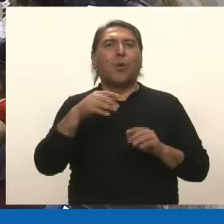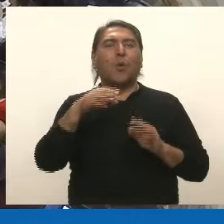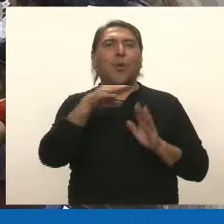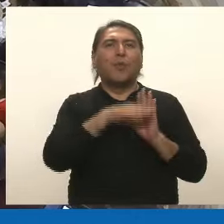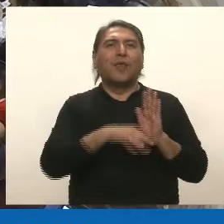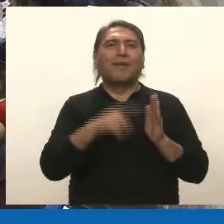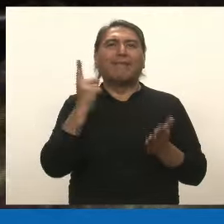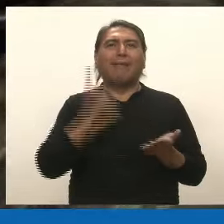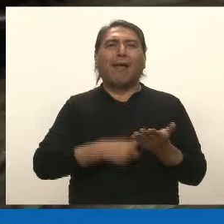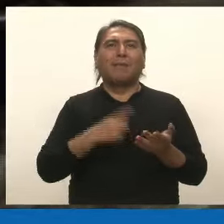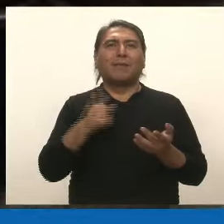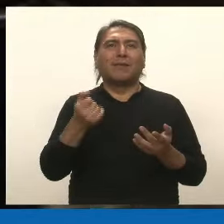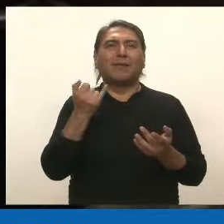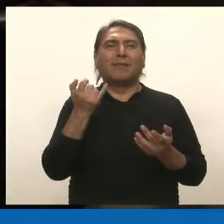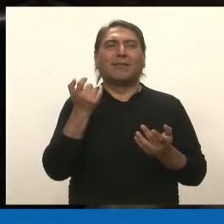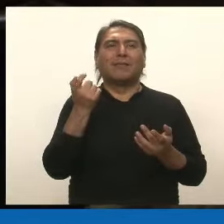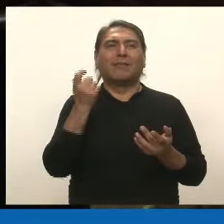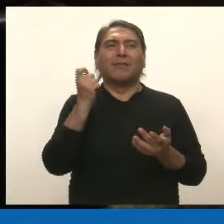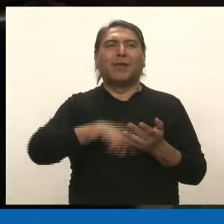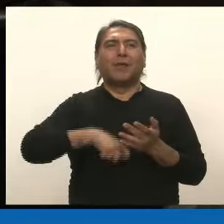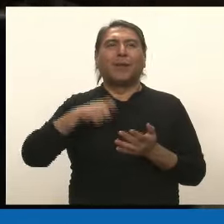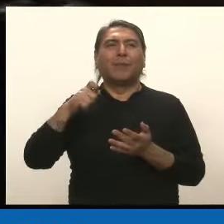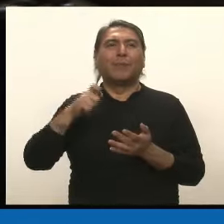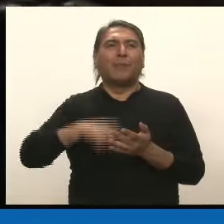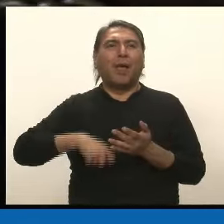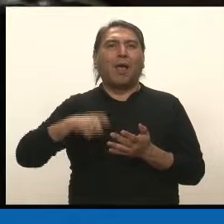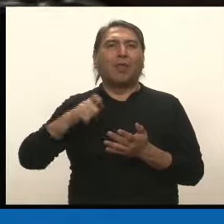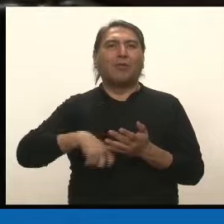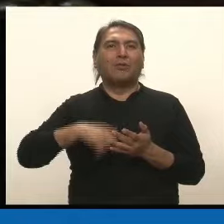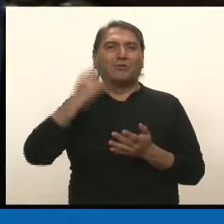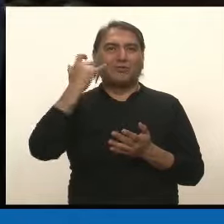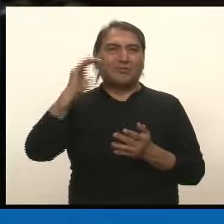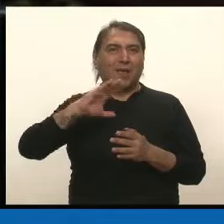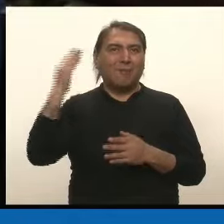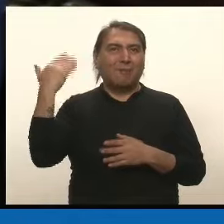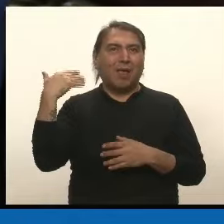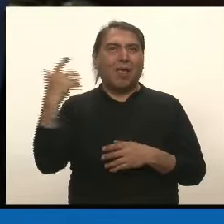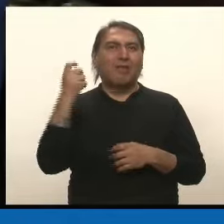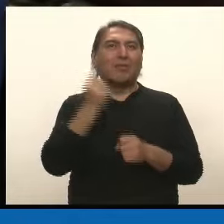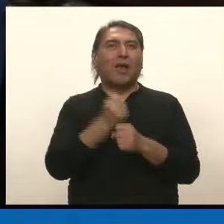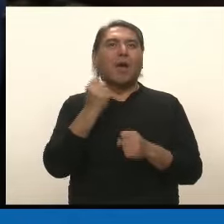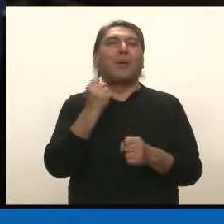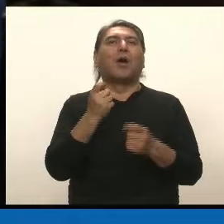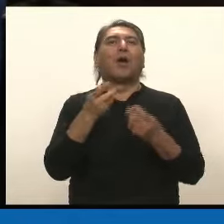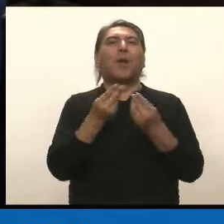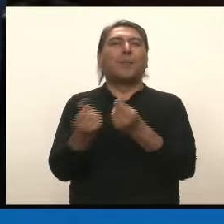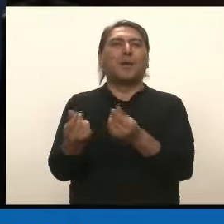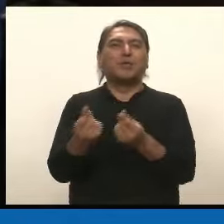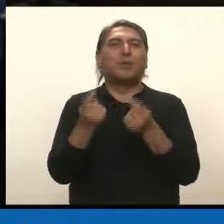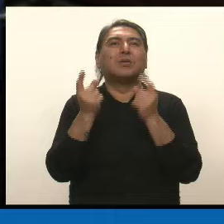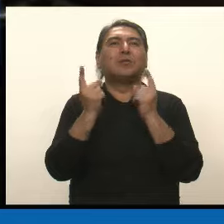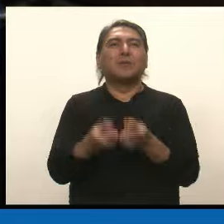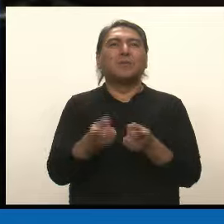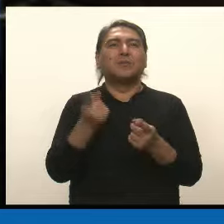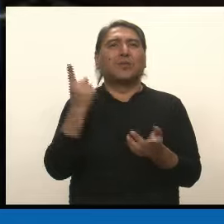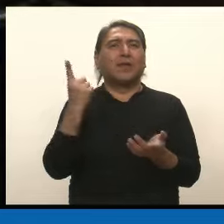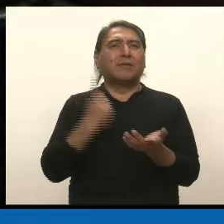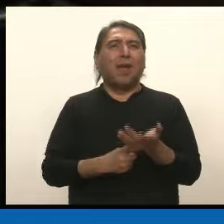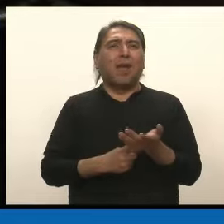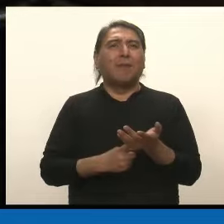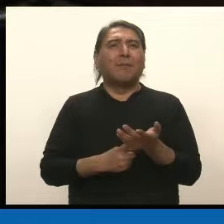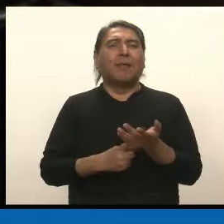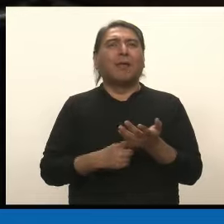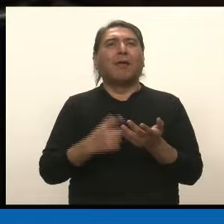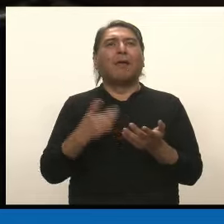minoría firmado en el plenario de trabajo y presupuesto es un dictamen